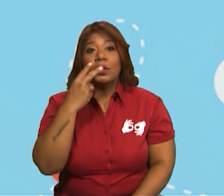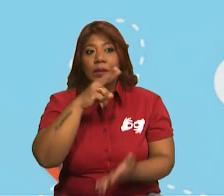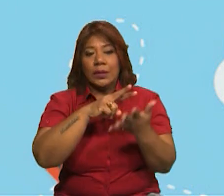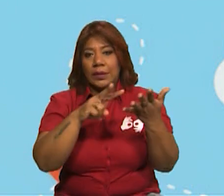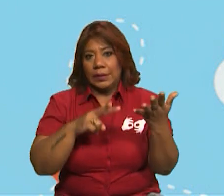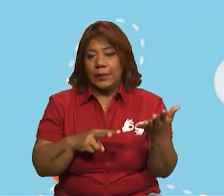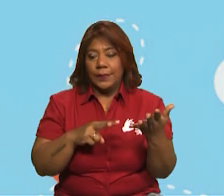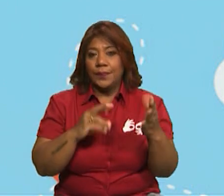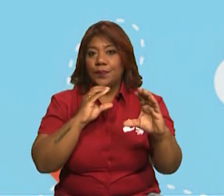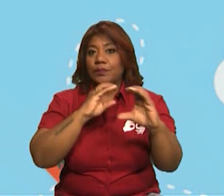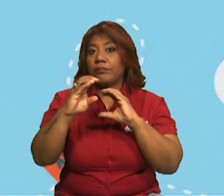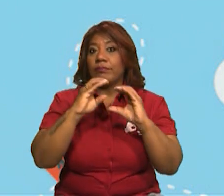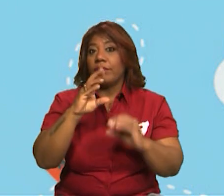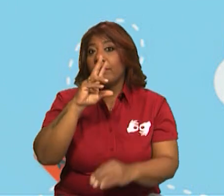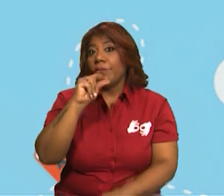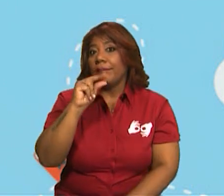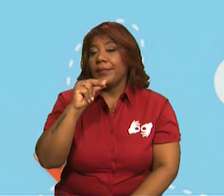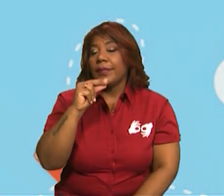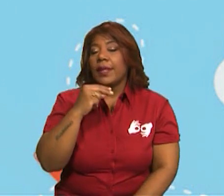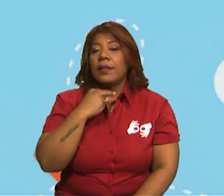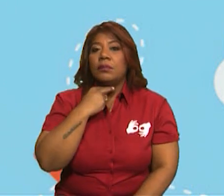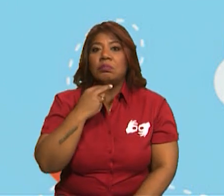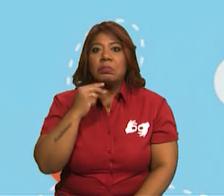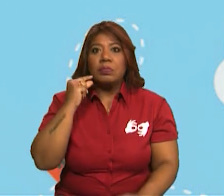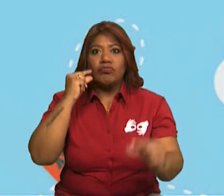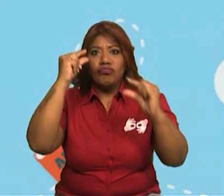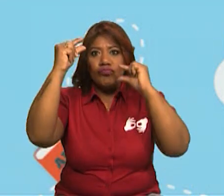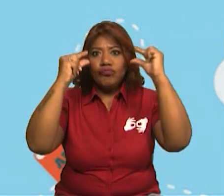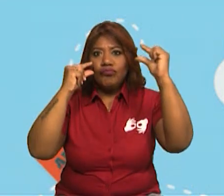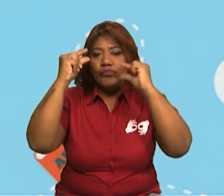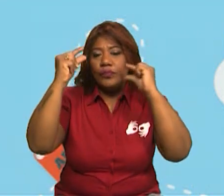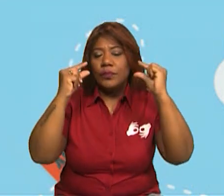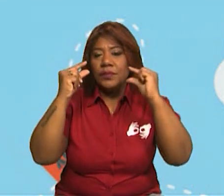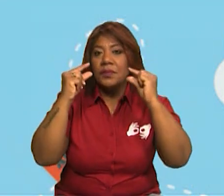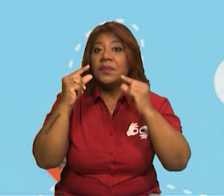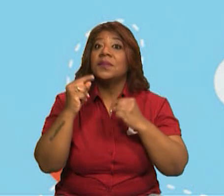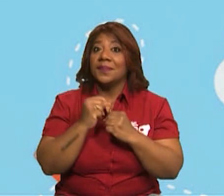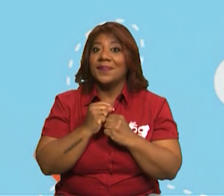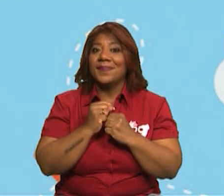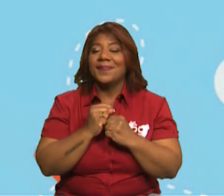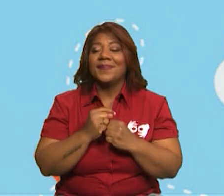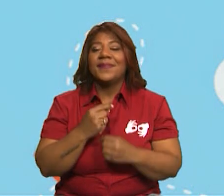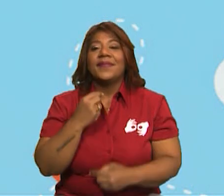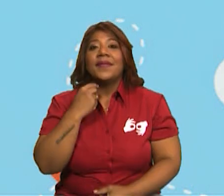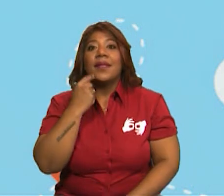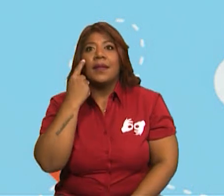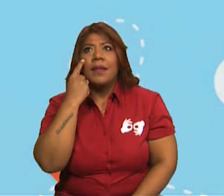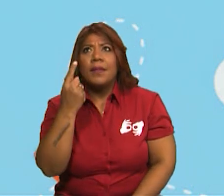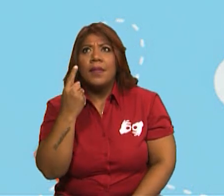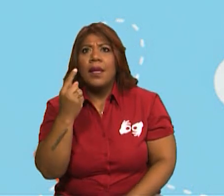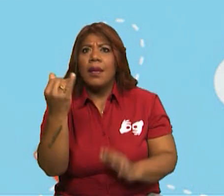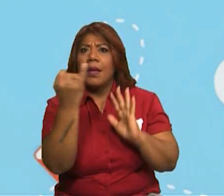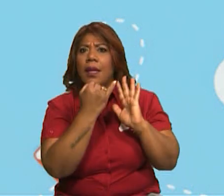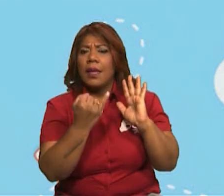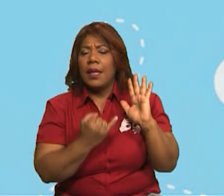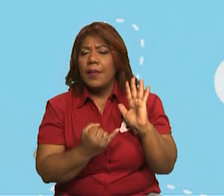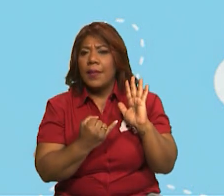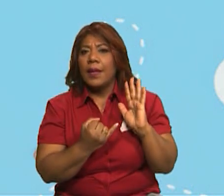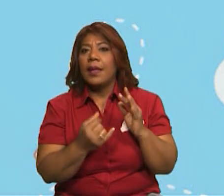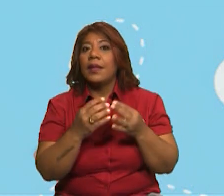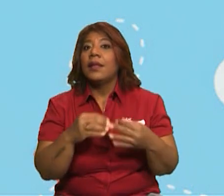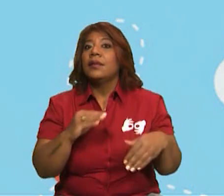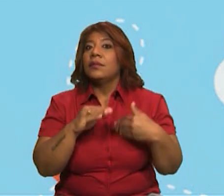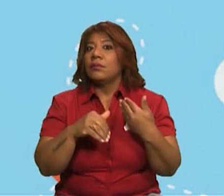La comunicación no verbal utiliza gestos, signos, imágenes o sonidos para indicar también ideas, emociones